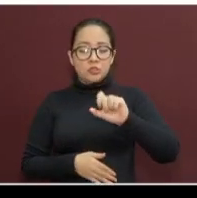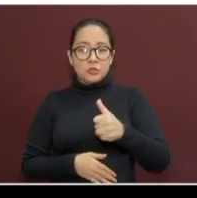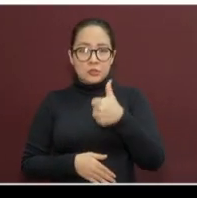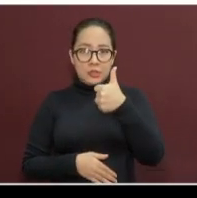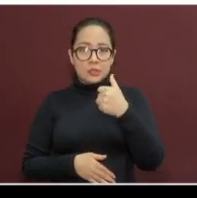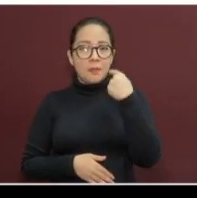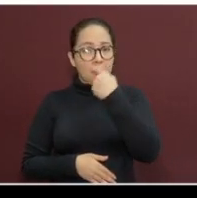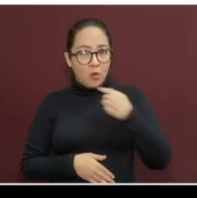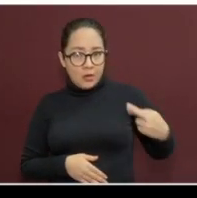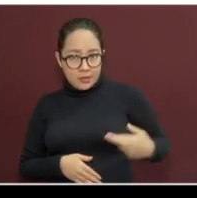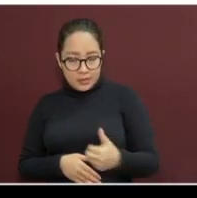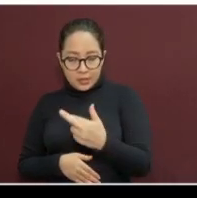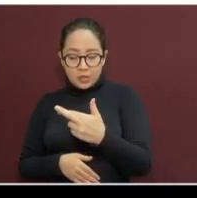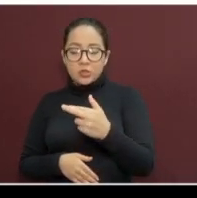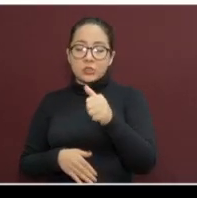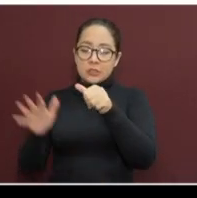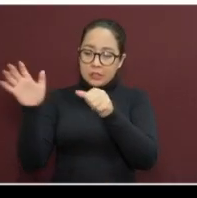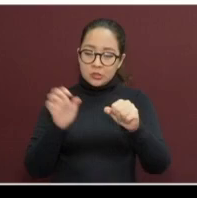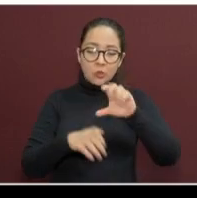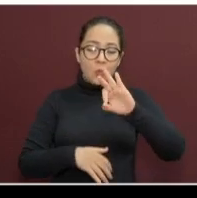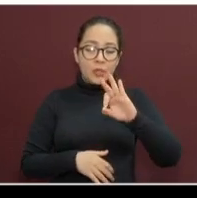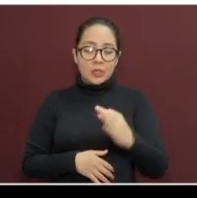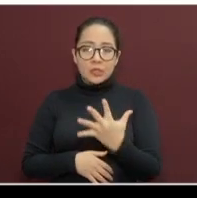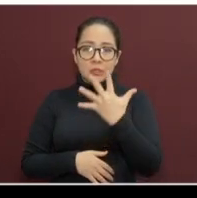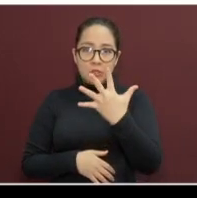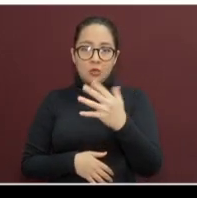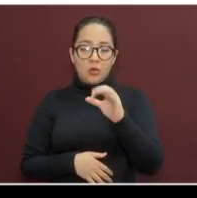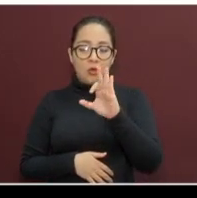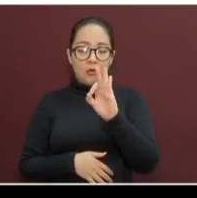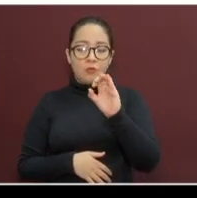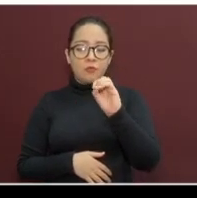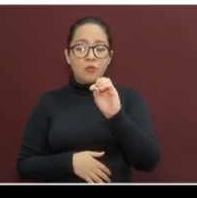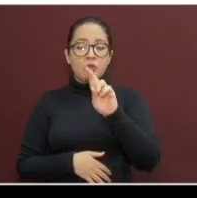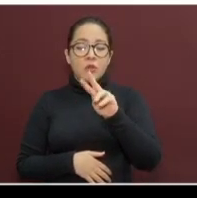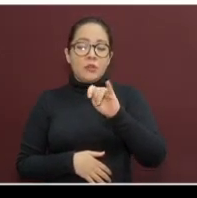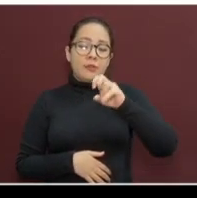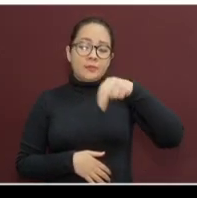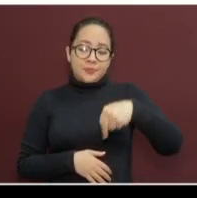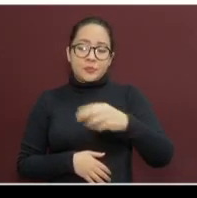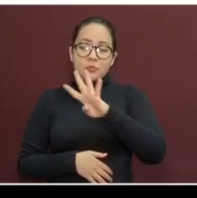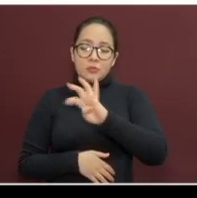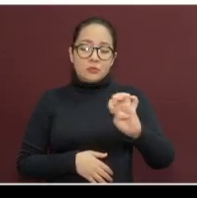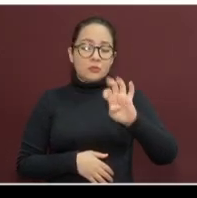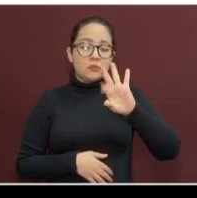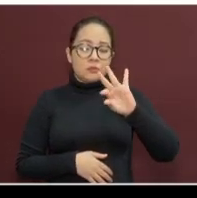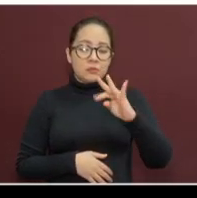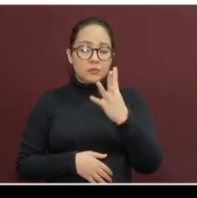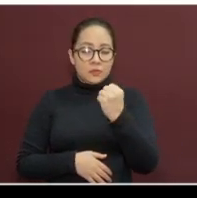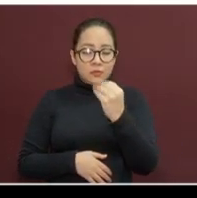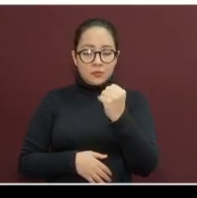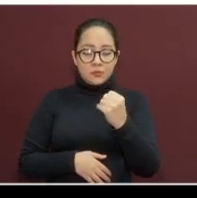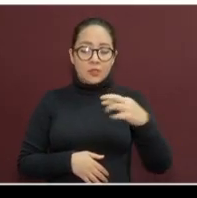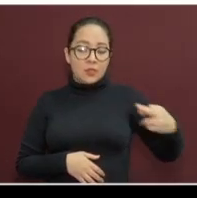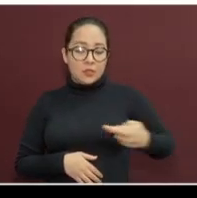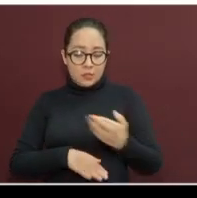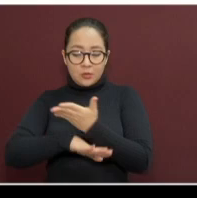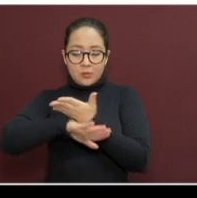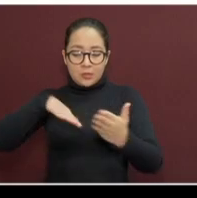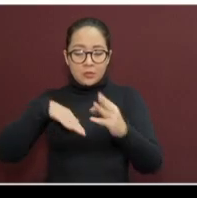río 645 fortín 449 ríoblanco